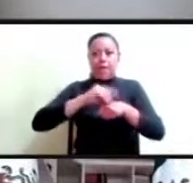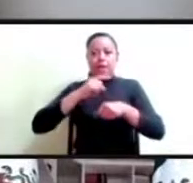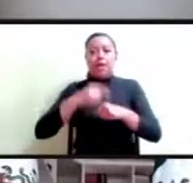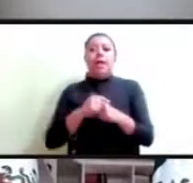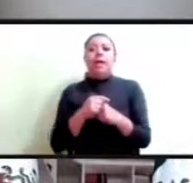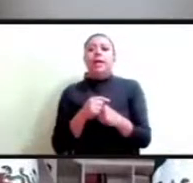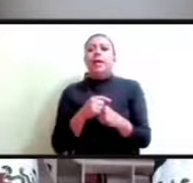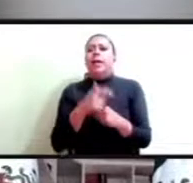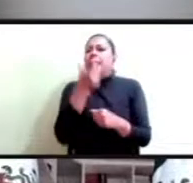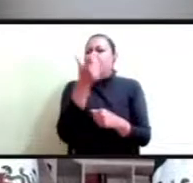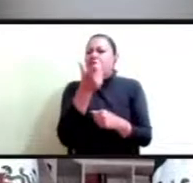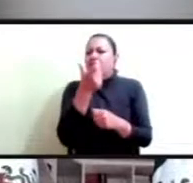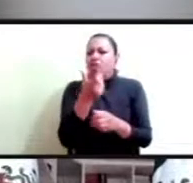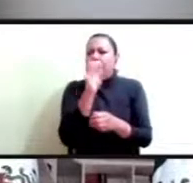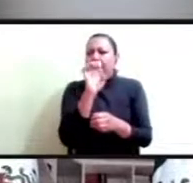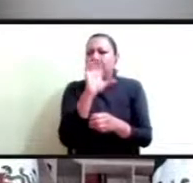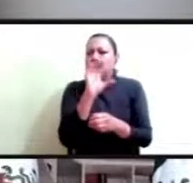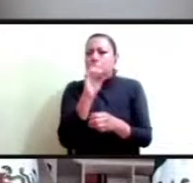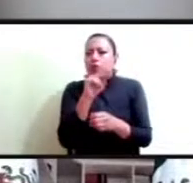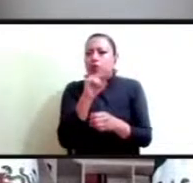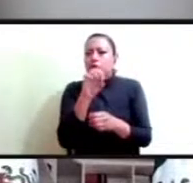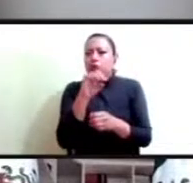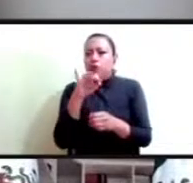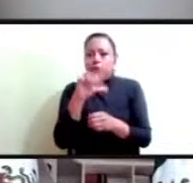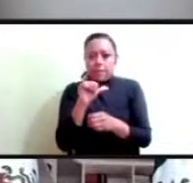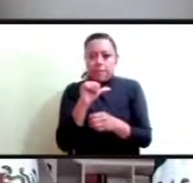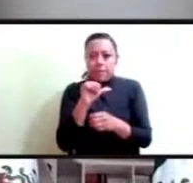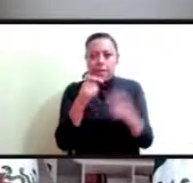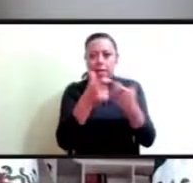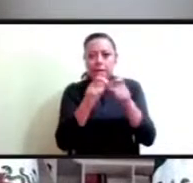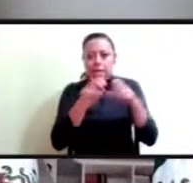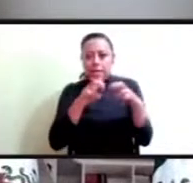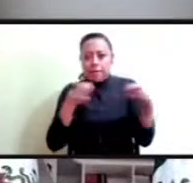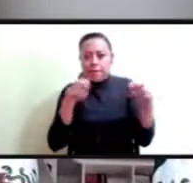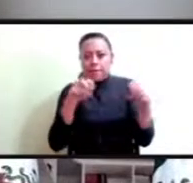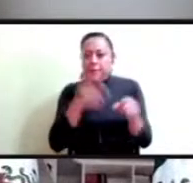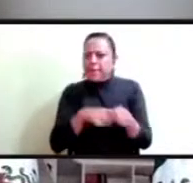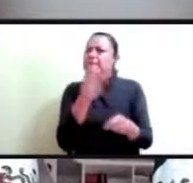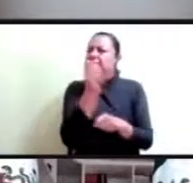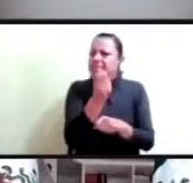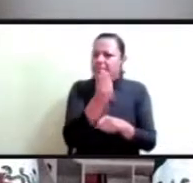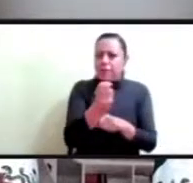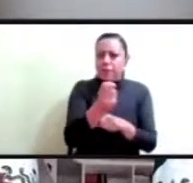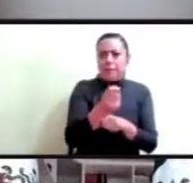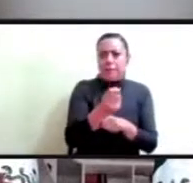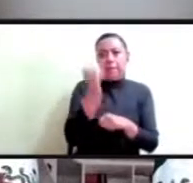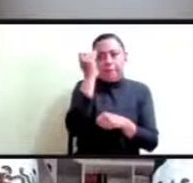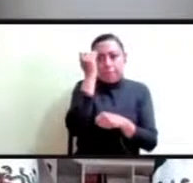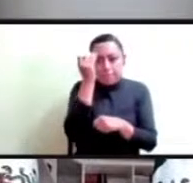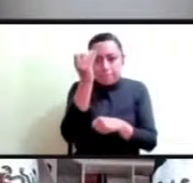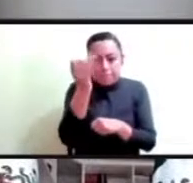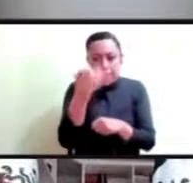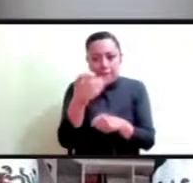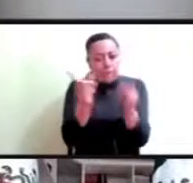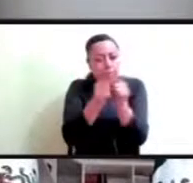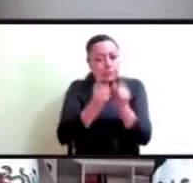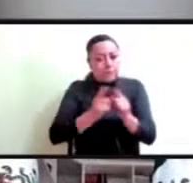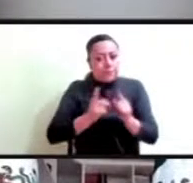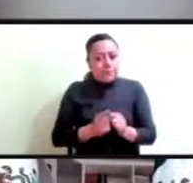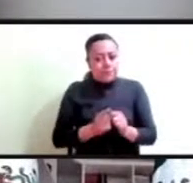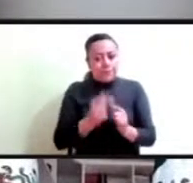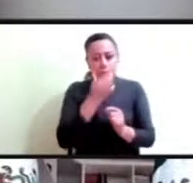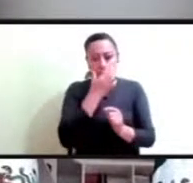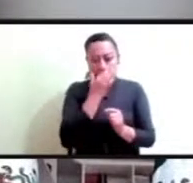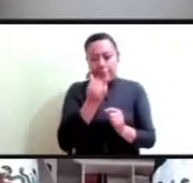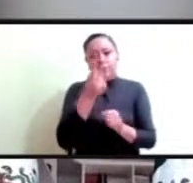deseo de reducir los tiempos y espacios en cada una de sus intervenciones, acción que de facto permite que el